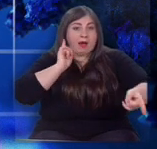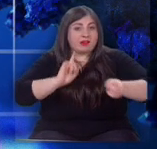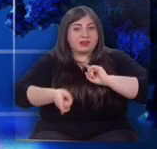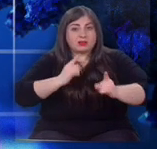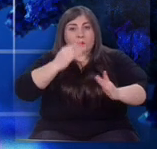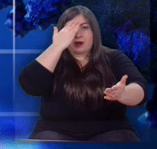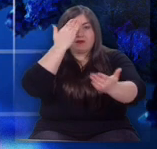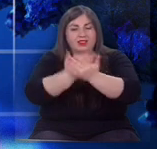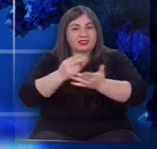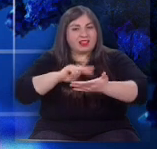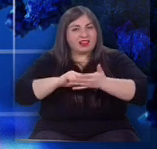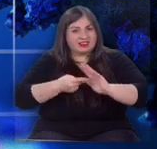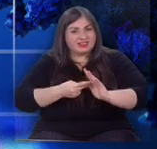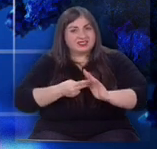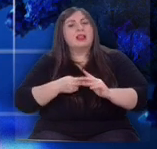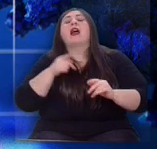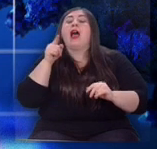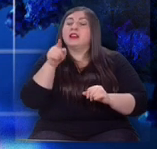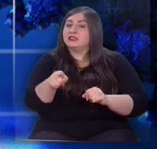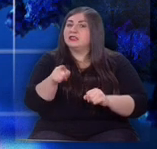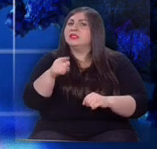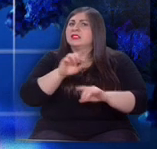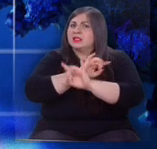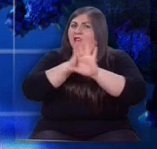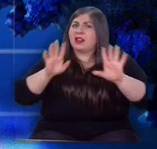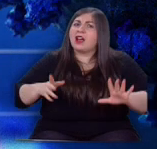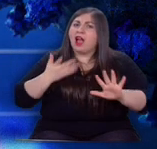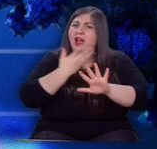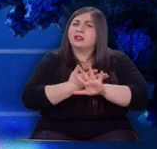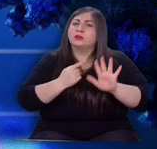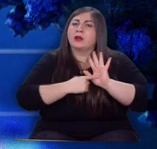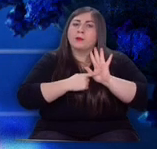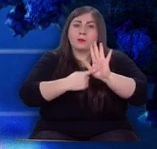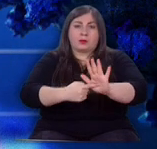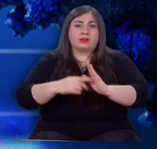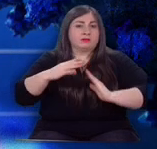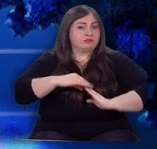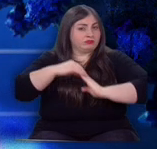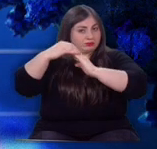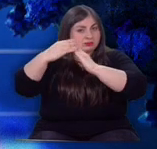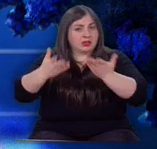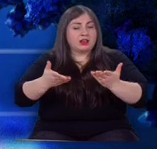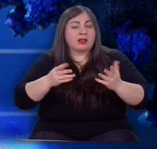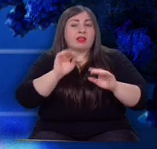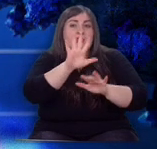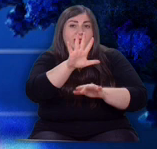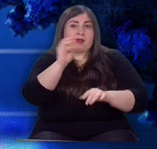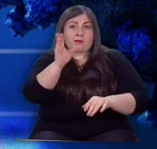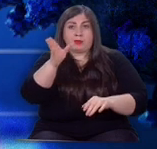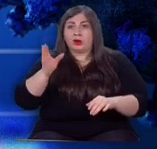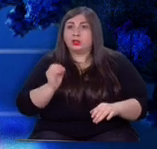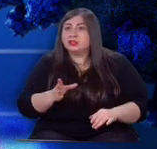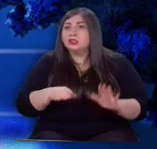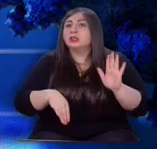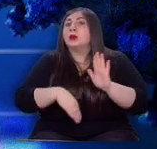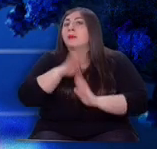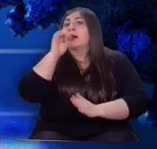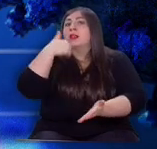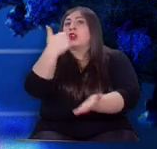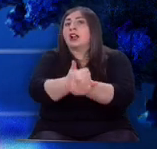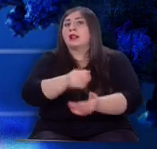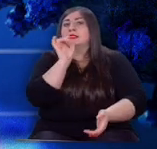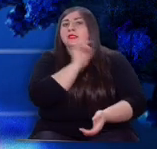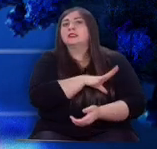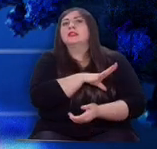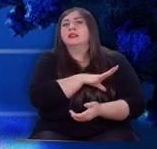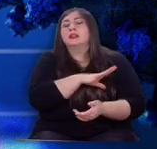la crisis. Entonces, claramente, si tenemos una muestra que es bastante representativa, son aproximadamente el 10%, quizás un poco más de los alcaldes en Chile,